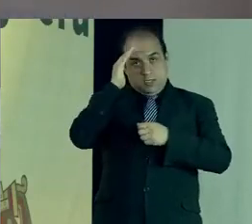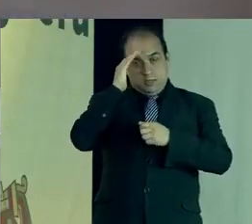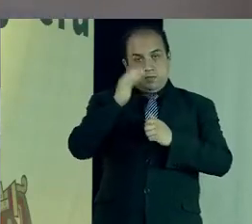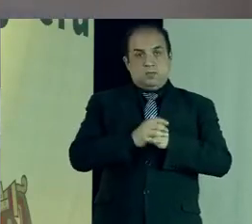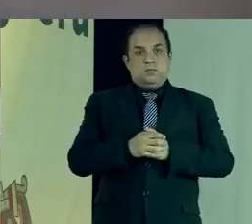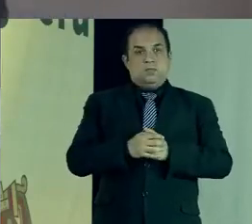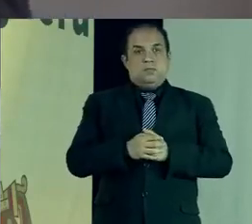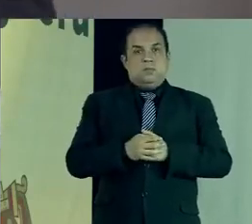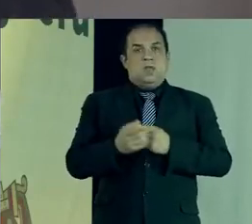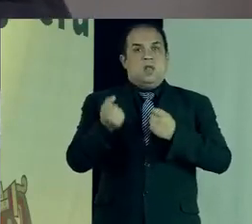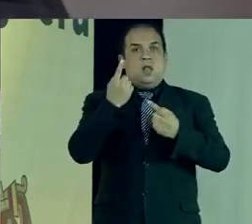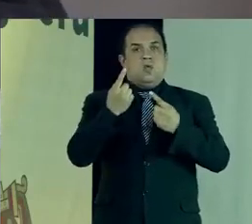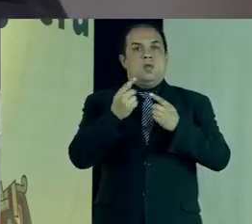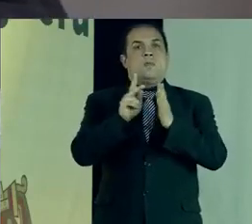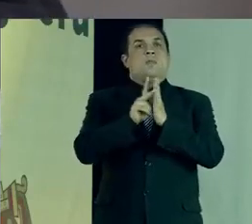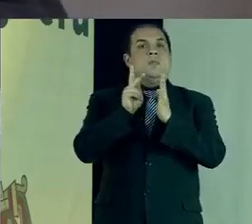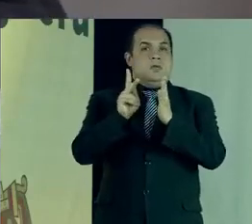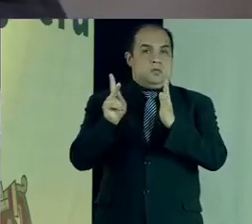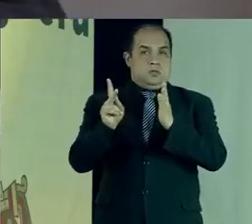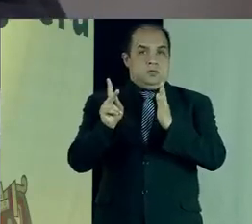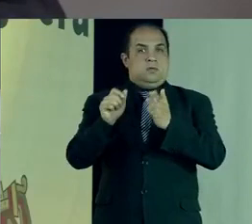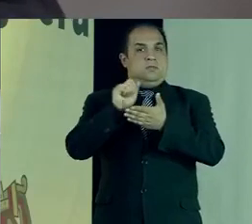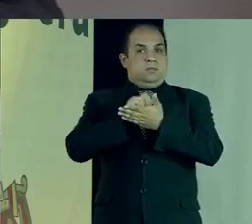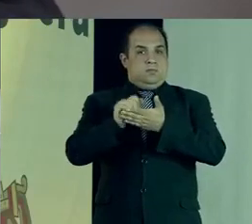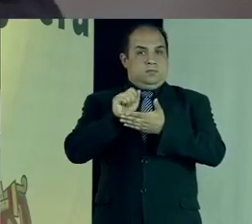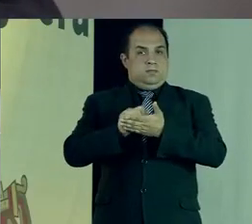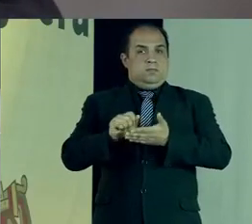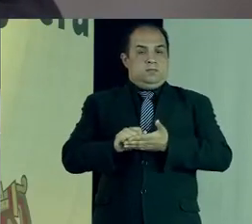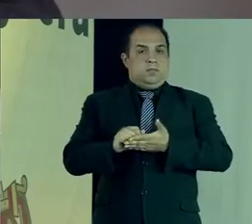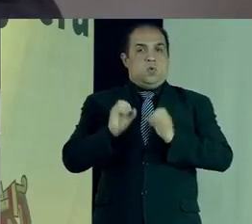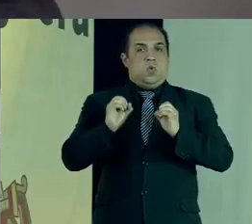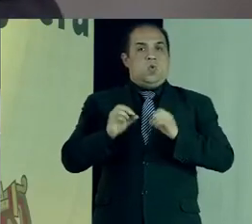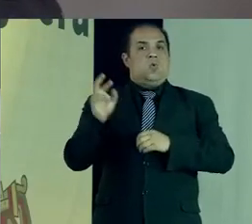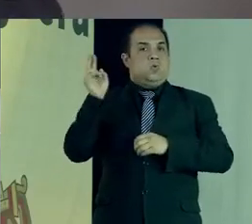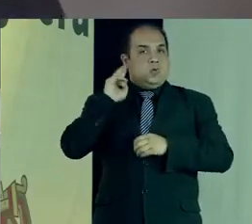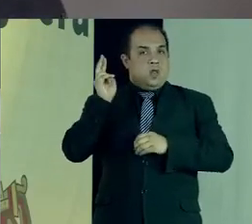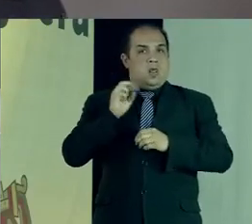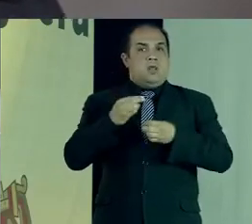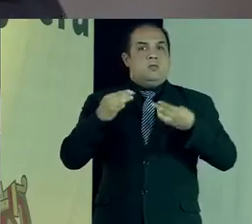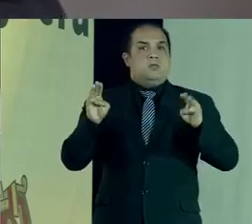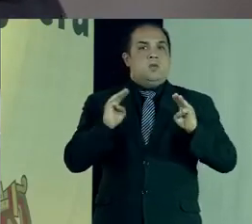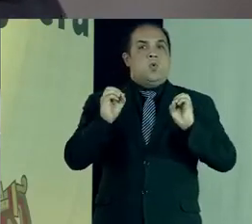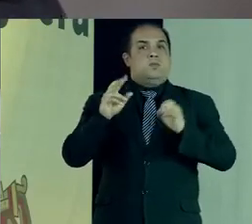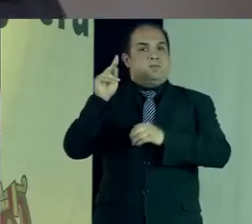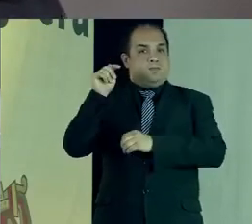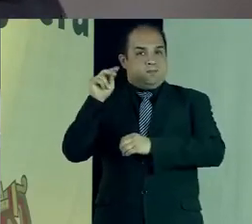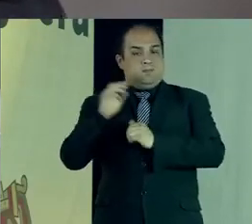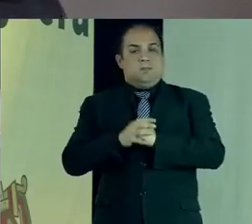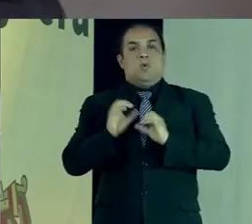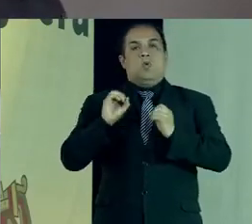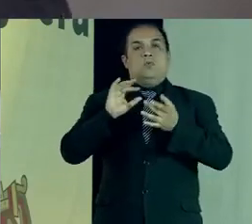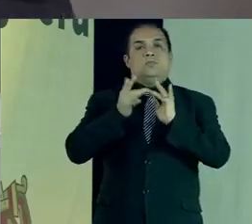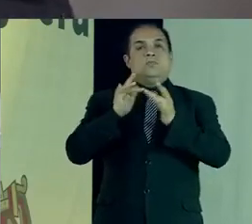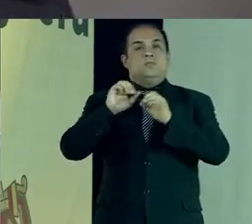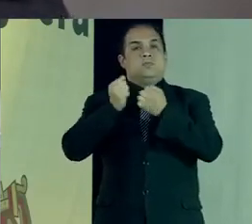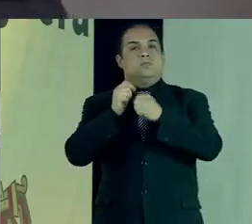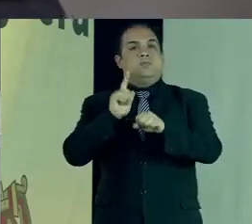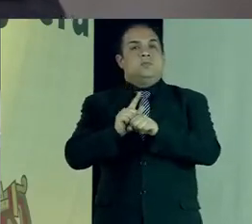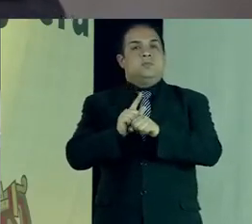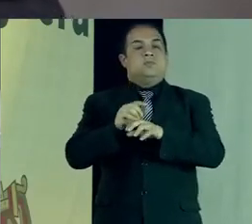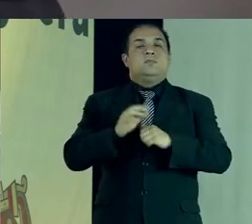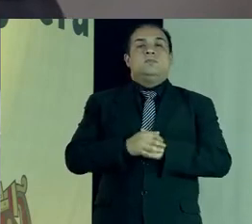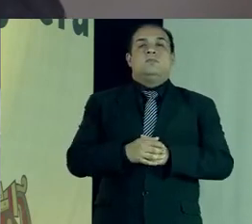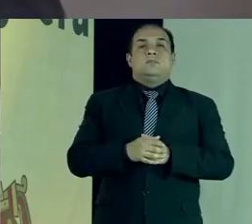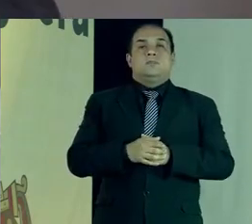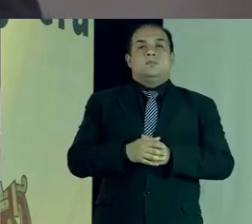en cierto tipo de prensa escrita y radiofónica o televisiva o las redes sociales pero por decir lo menos